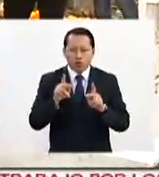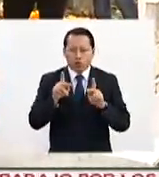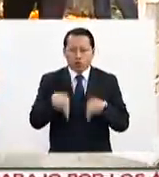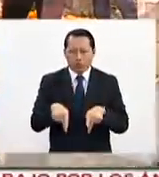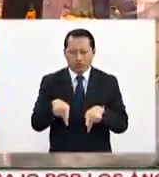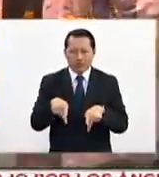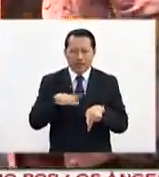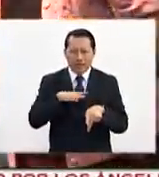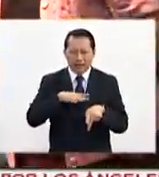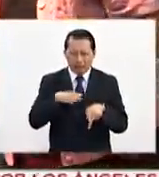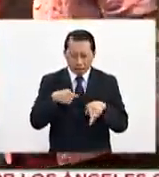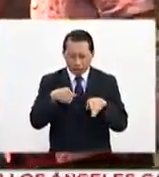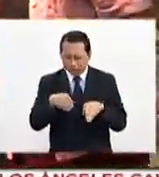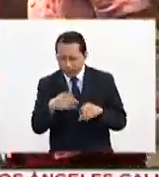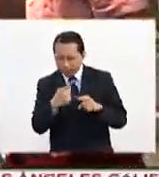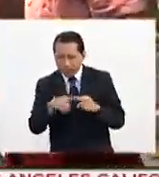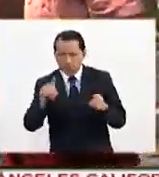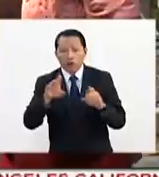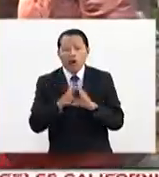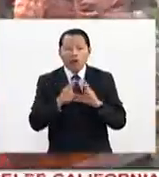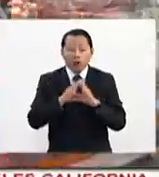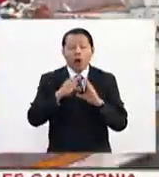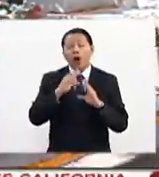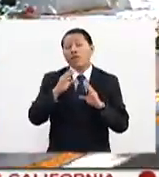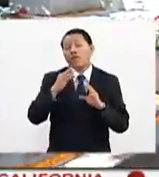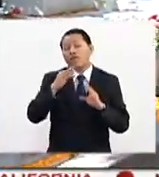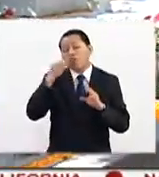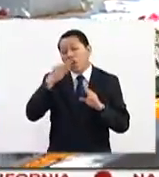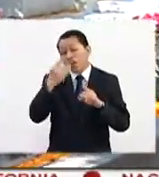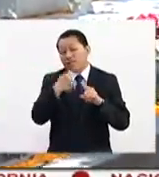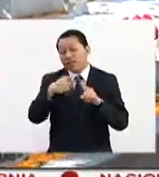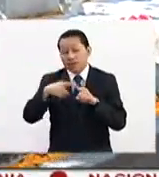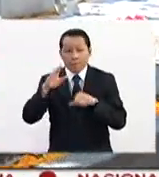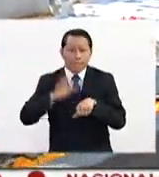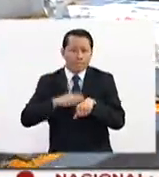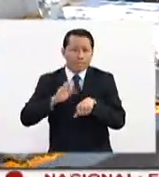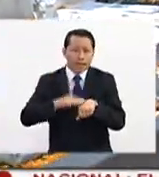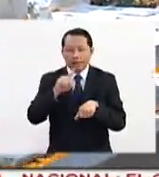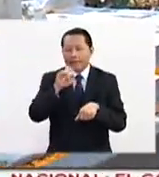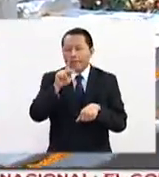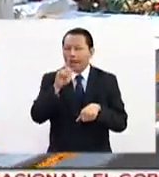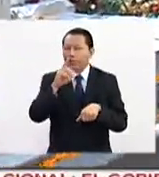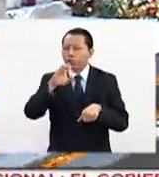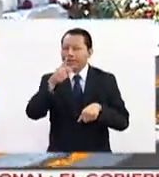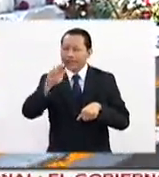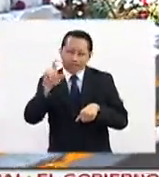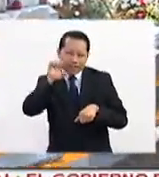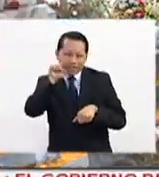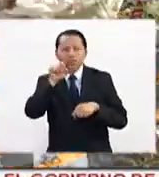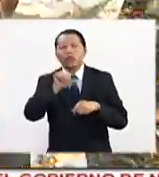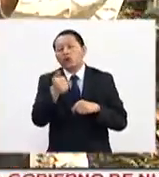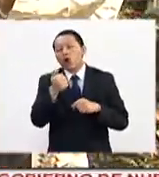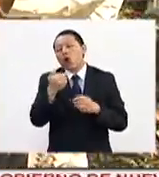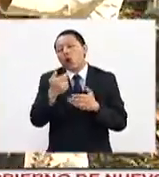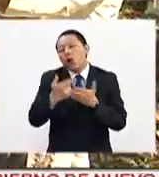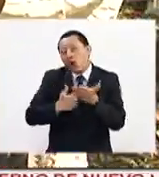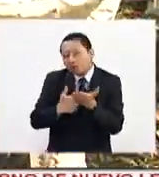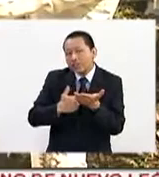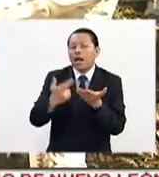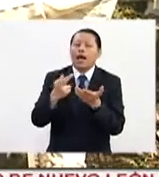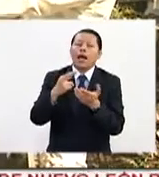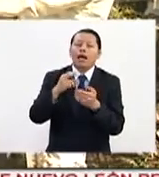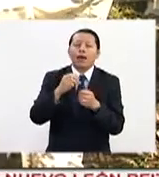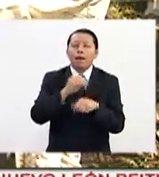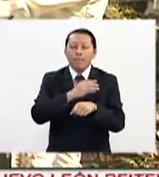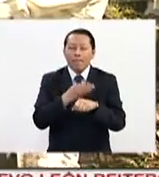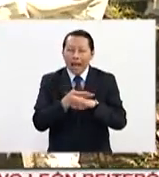otros días, adornadas con flores multicolores, sobresaliendo el cempasúchil, las rosas, claveles, pero sobre todo la